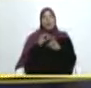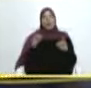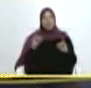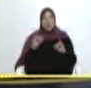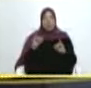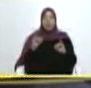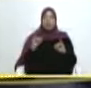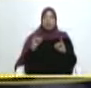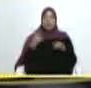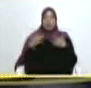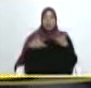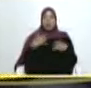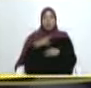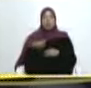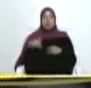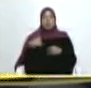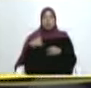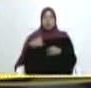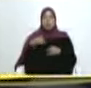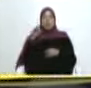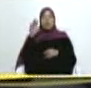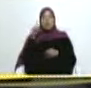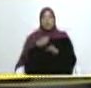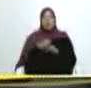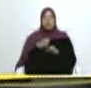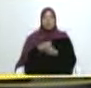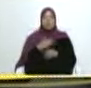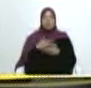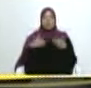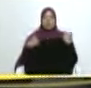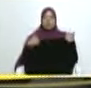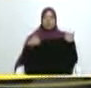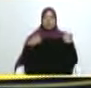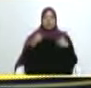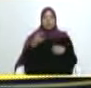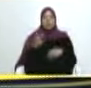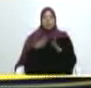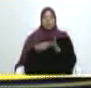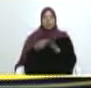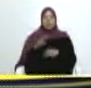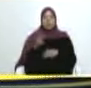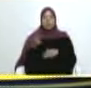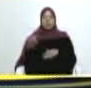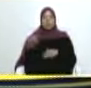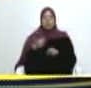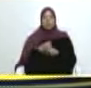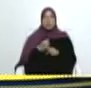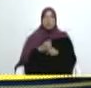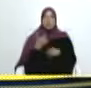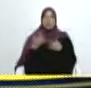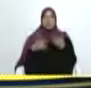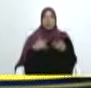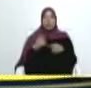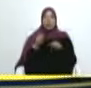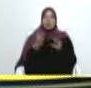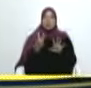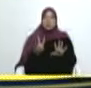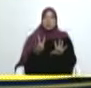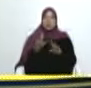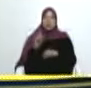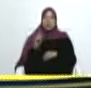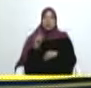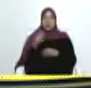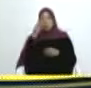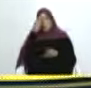de cómo debemos hacer nosotros el futuro de nuestra patria del 2024 al 2030. Estas 7 transformaciones que usted ha